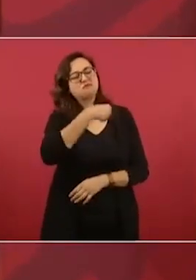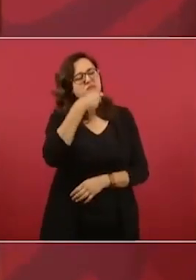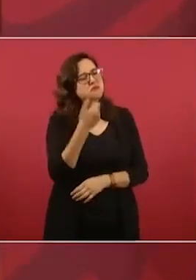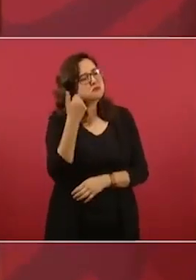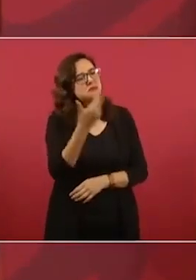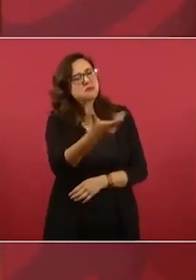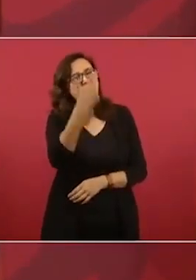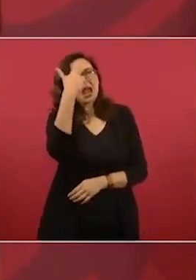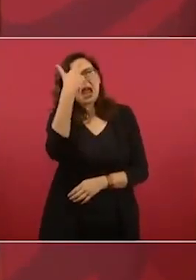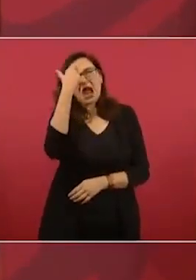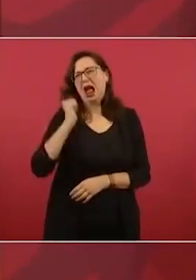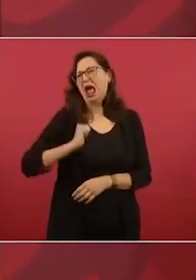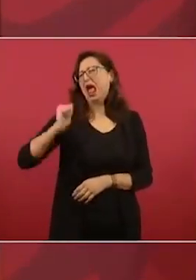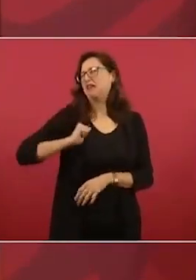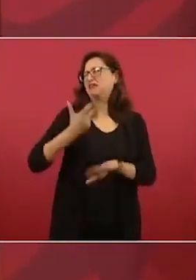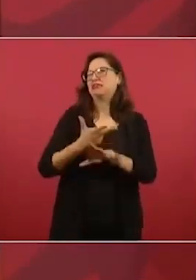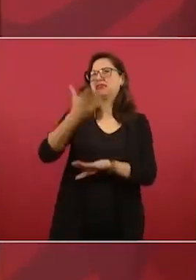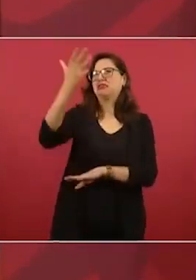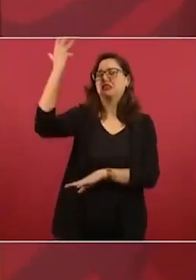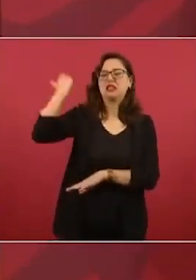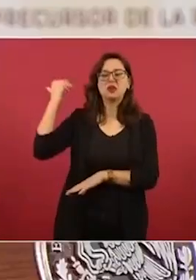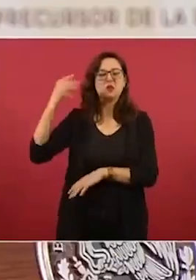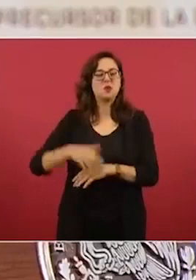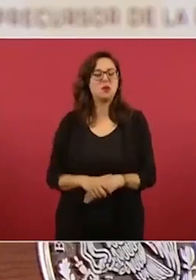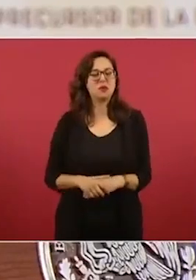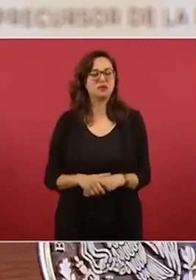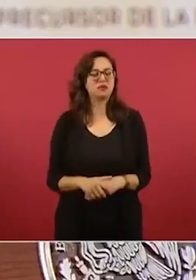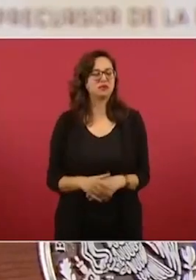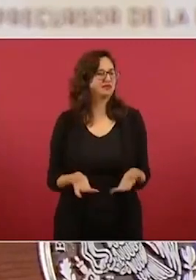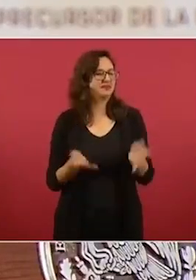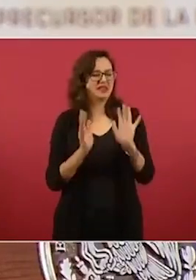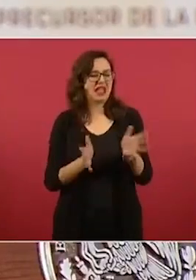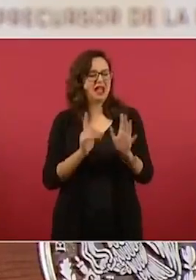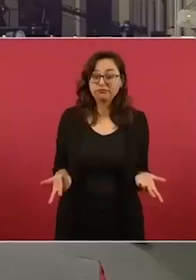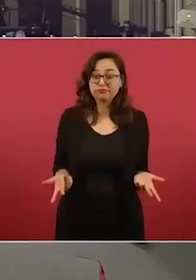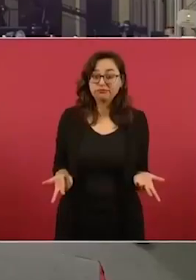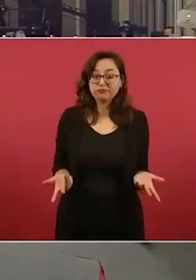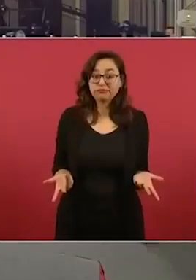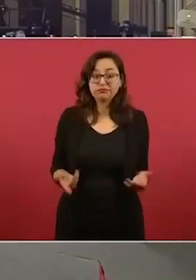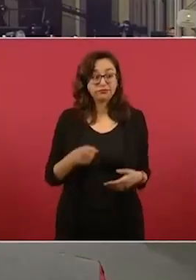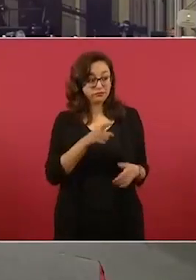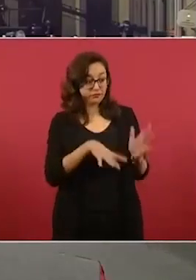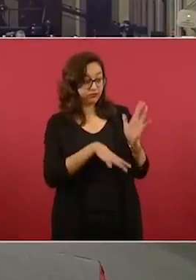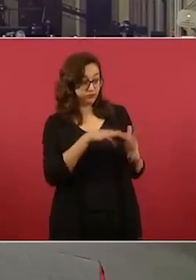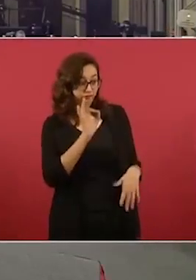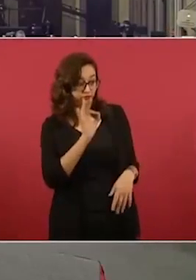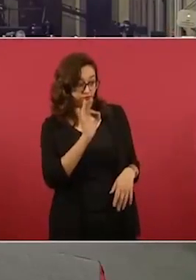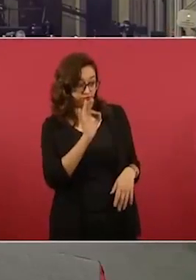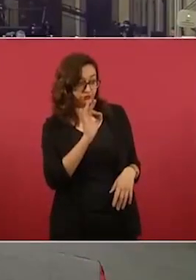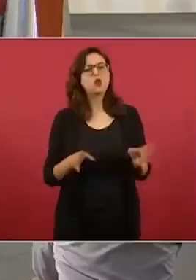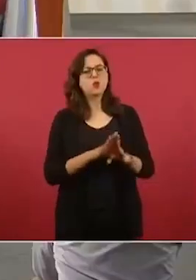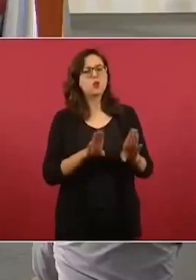era un anacronismo, que me había yo quedado en el almanaque. ¿Ya lo tienen? A ver.